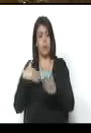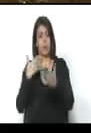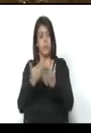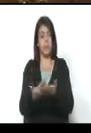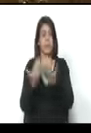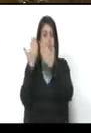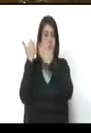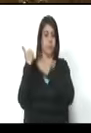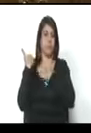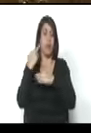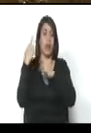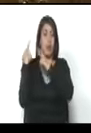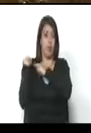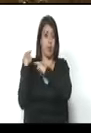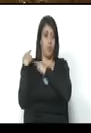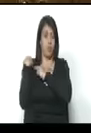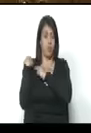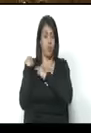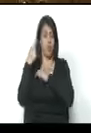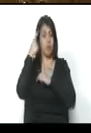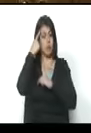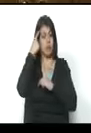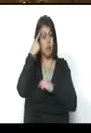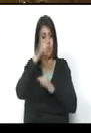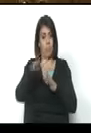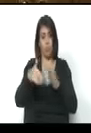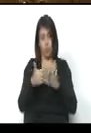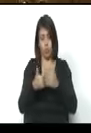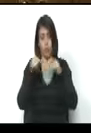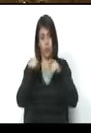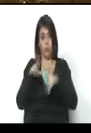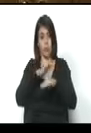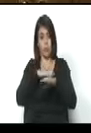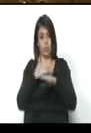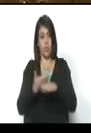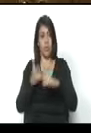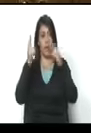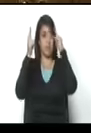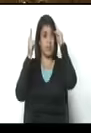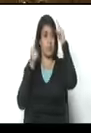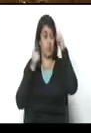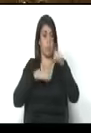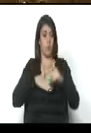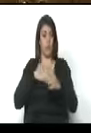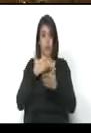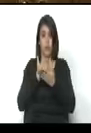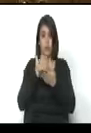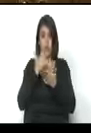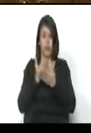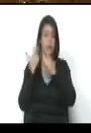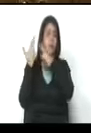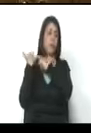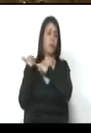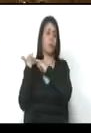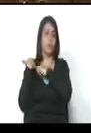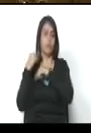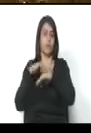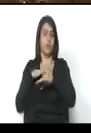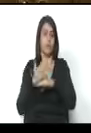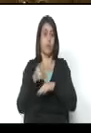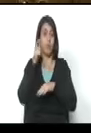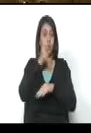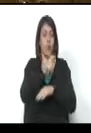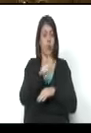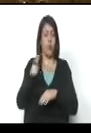la responsabilidad y lo reconocemos por eso, porque Chávez fue capaz siempre de ser responsable ante